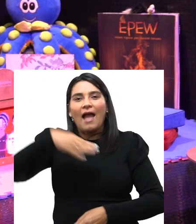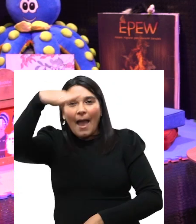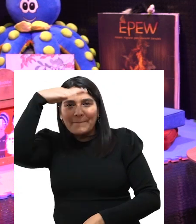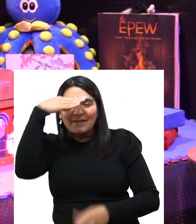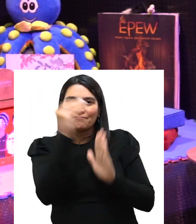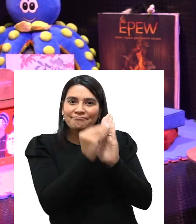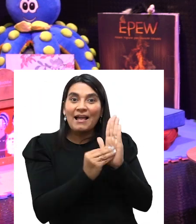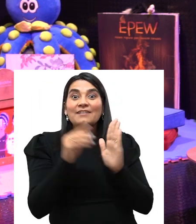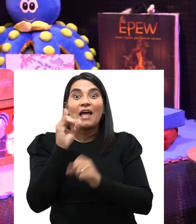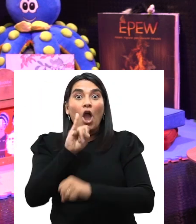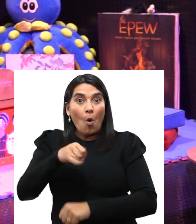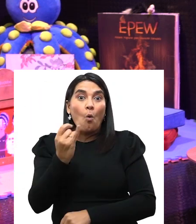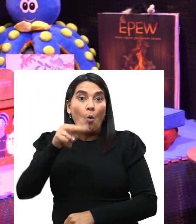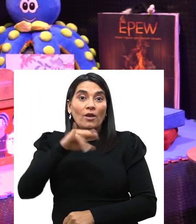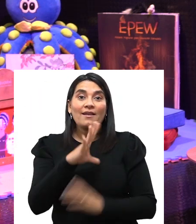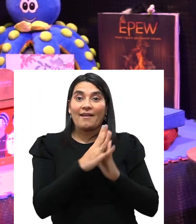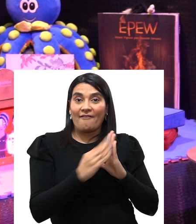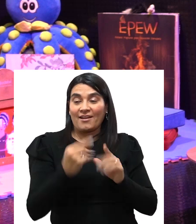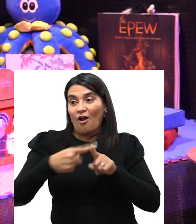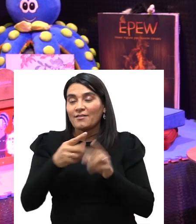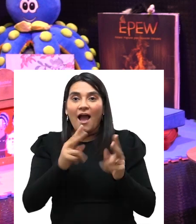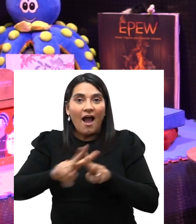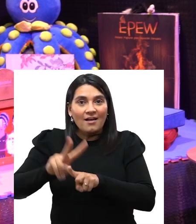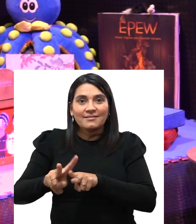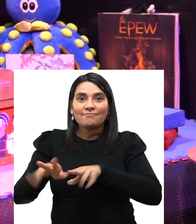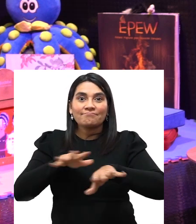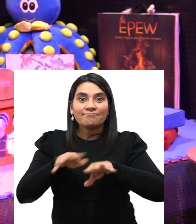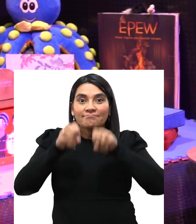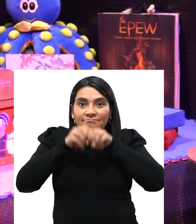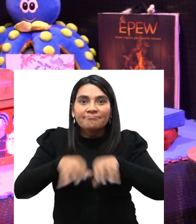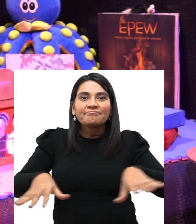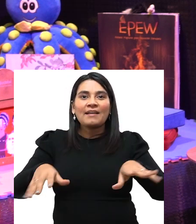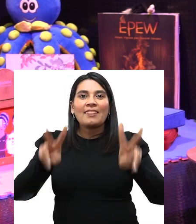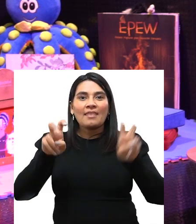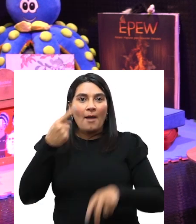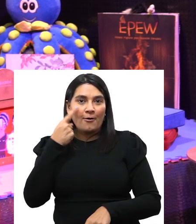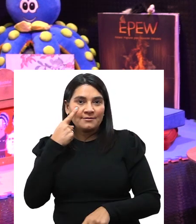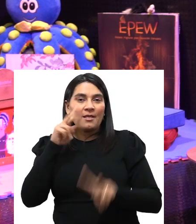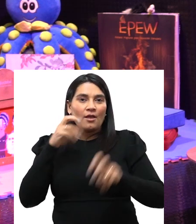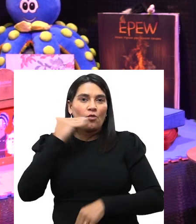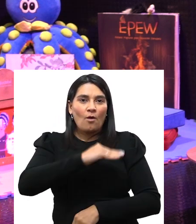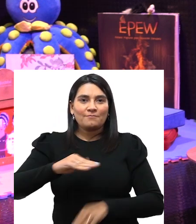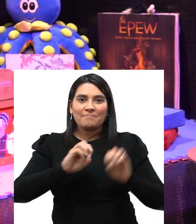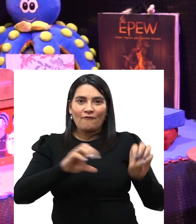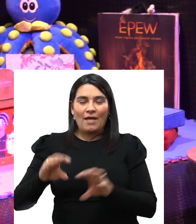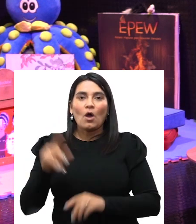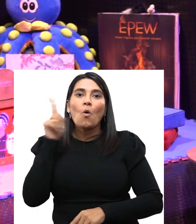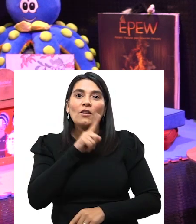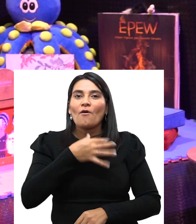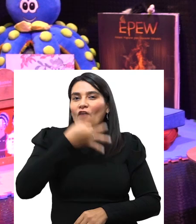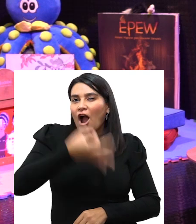un referente para la generación de conocimiento en el nivel de educación parvularia. Por último, quisiera